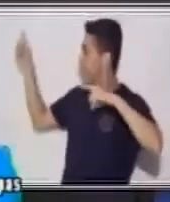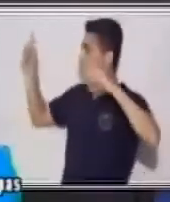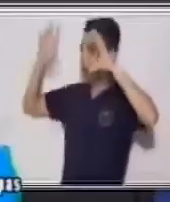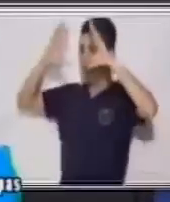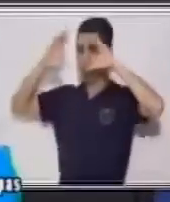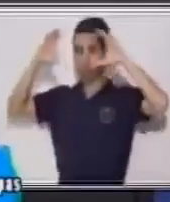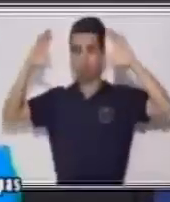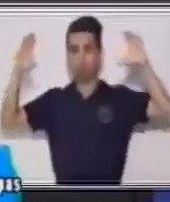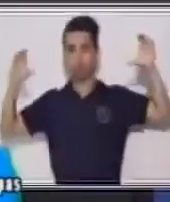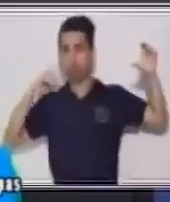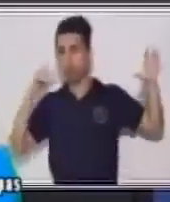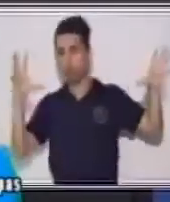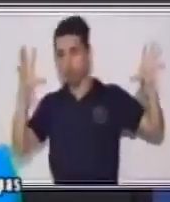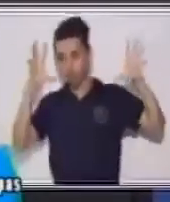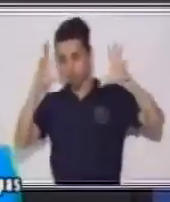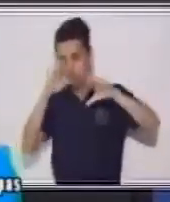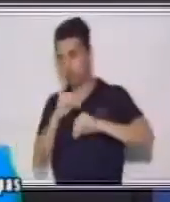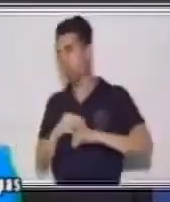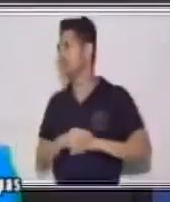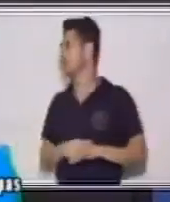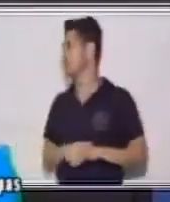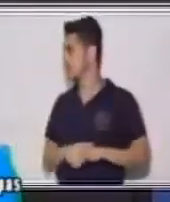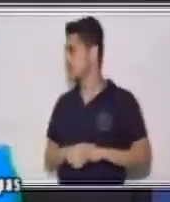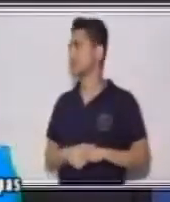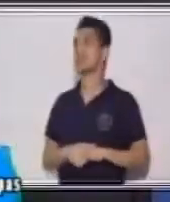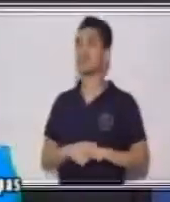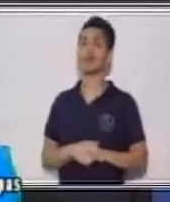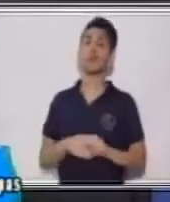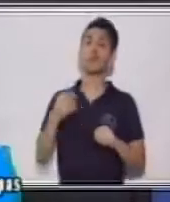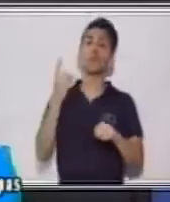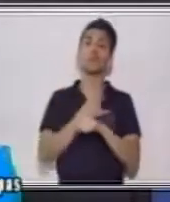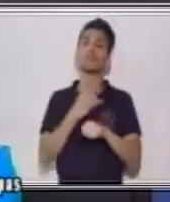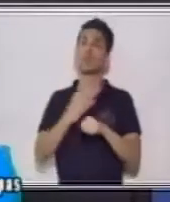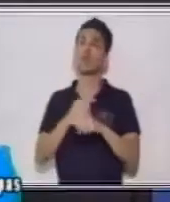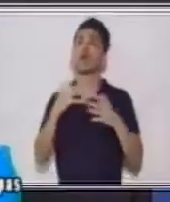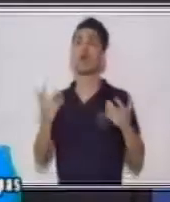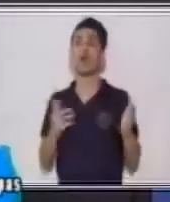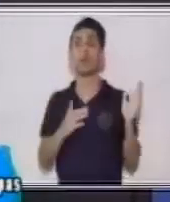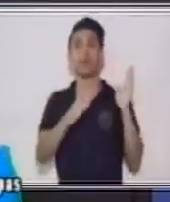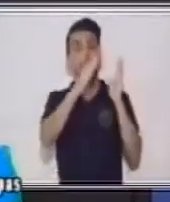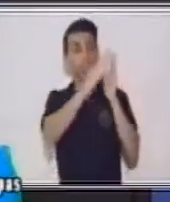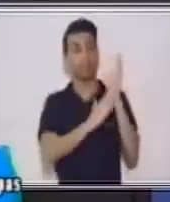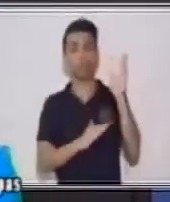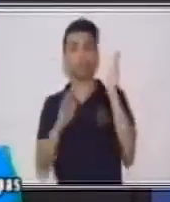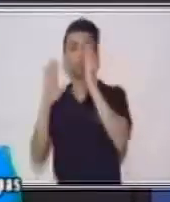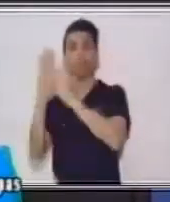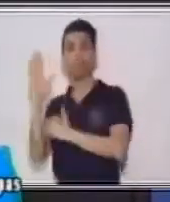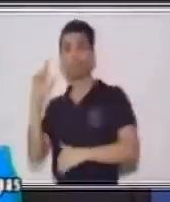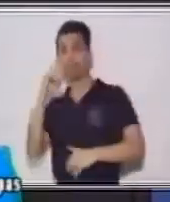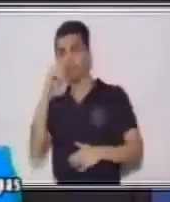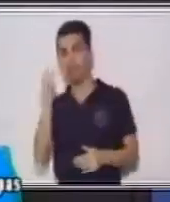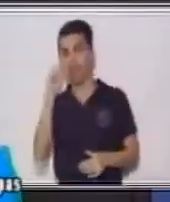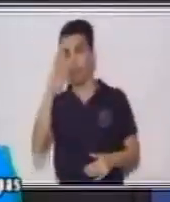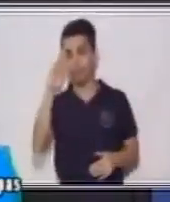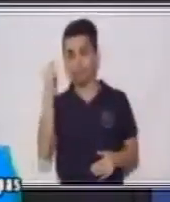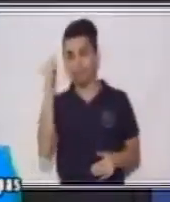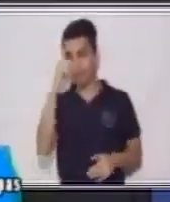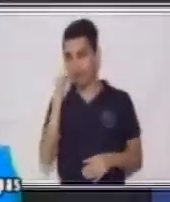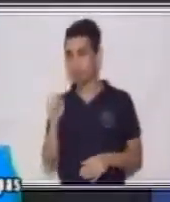y oscura. Dice, utilidades de las tablas y gráficas